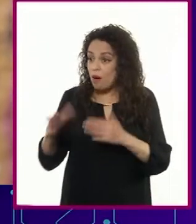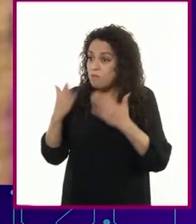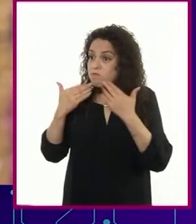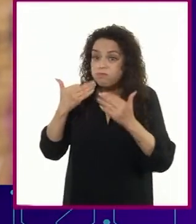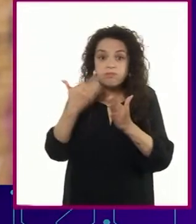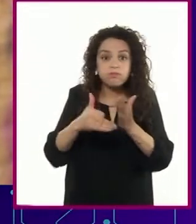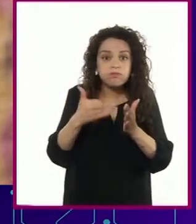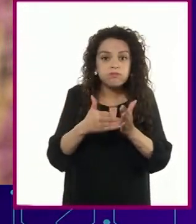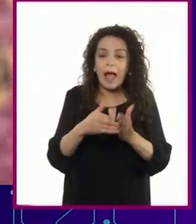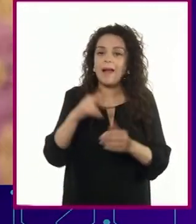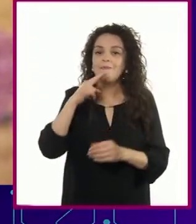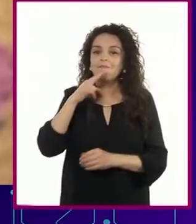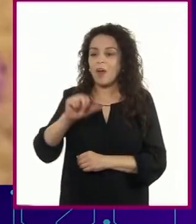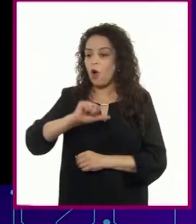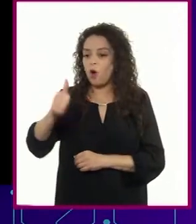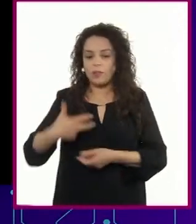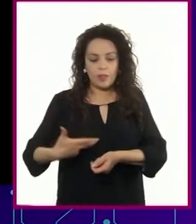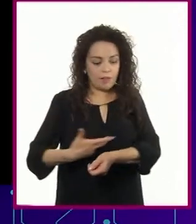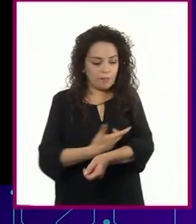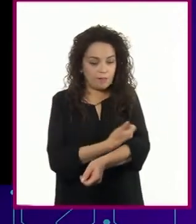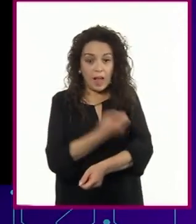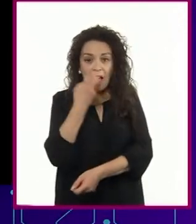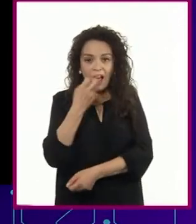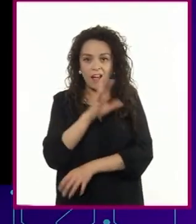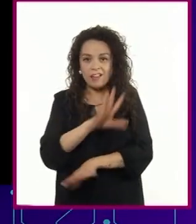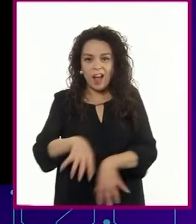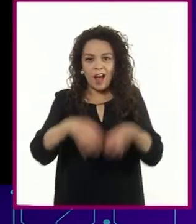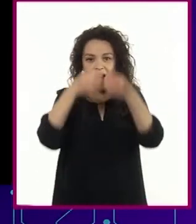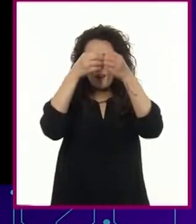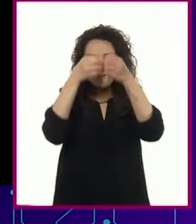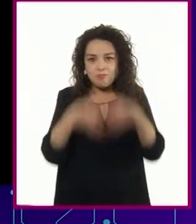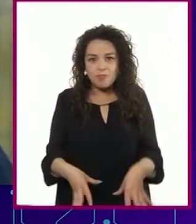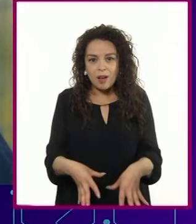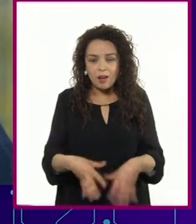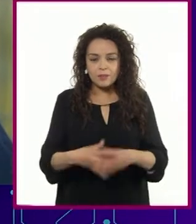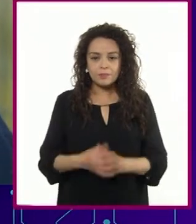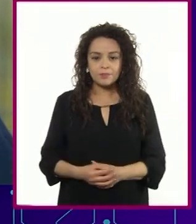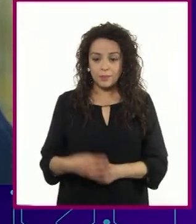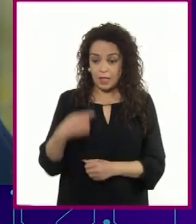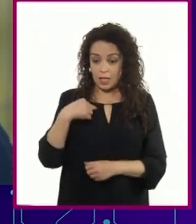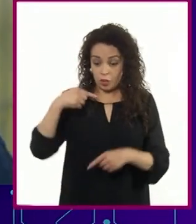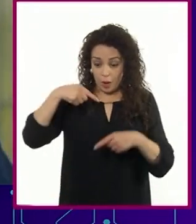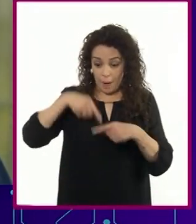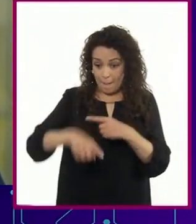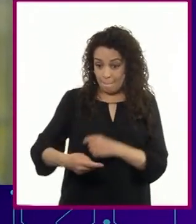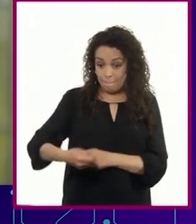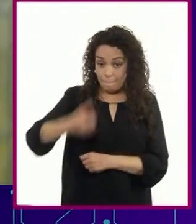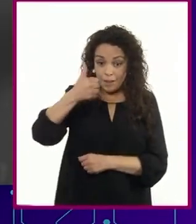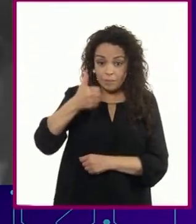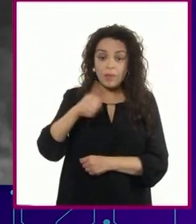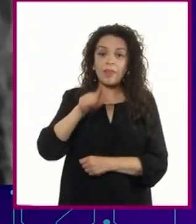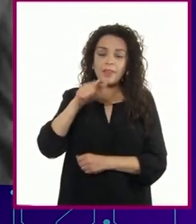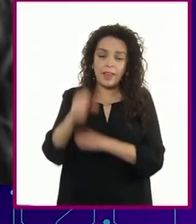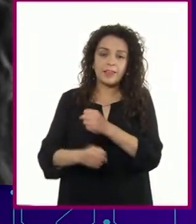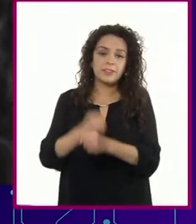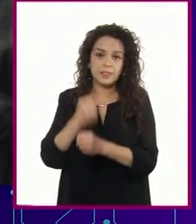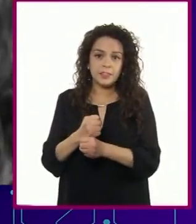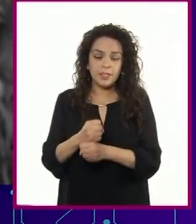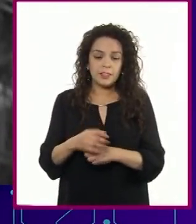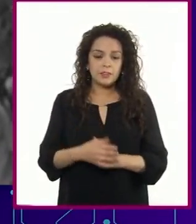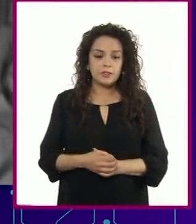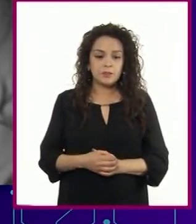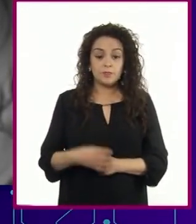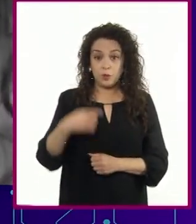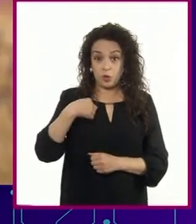la jeringa y ahí valió todo. Tenía 17 años cuando la probé por primera vez. La primera vez que lo hice